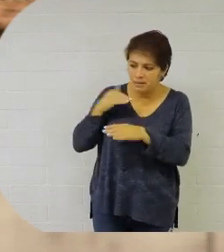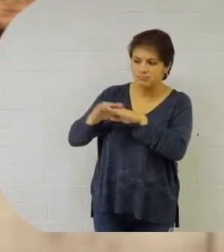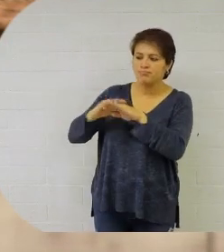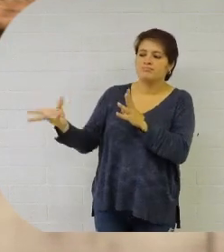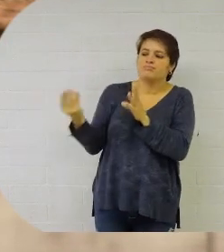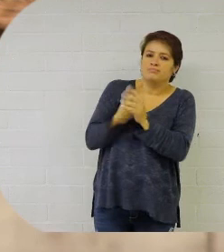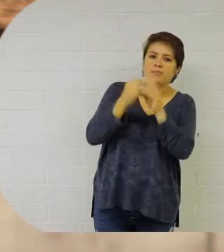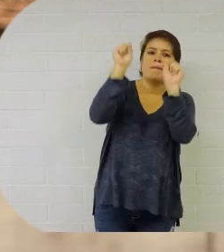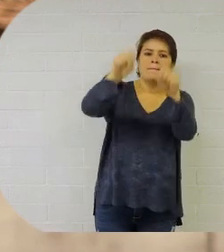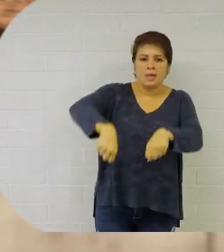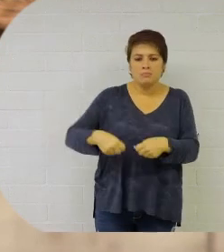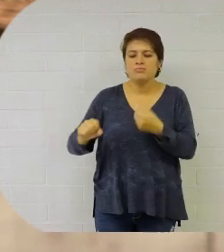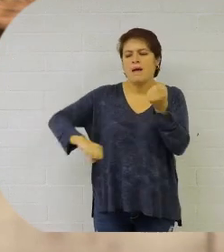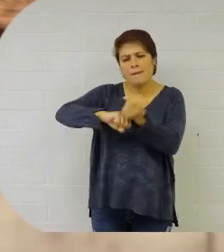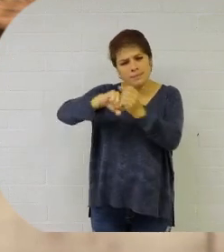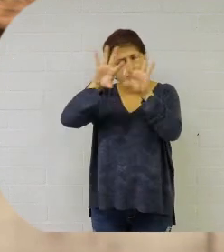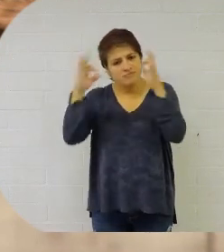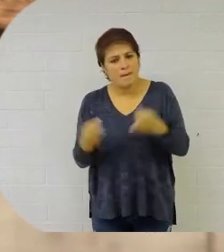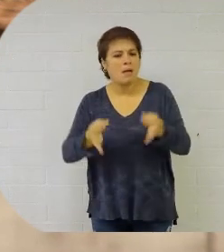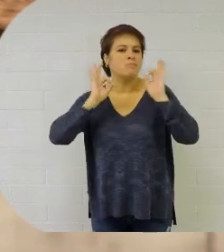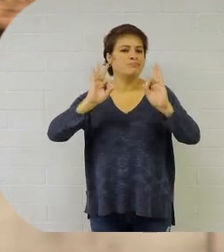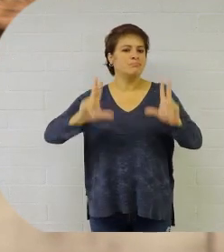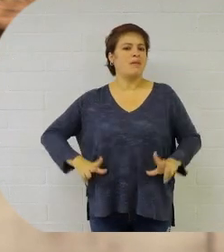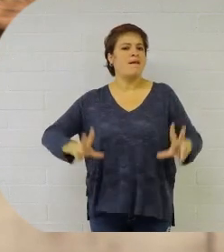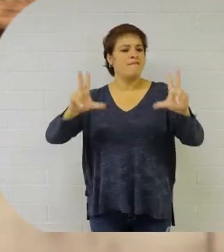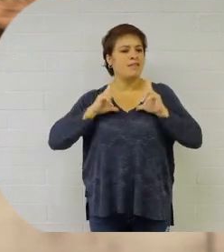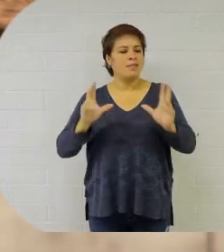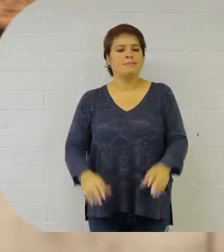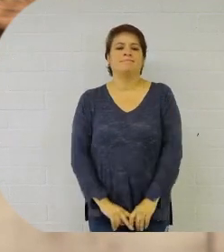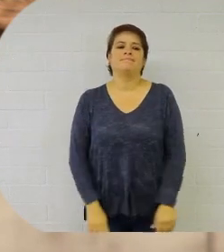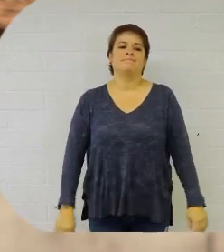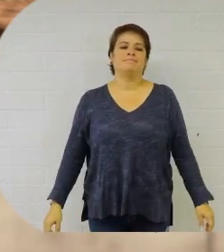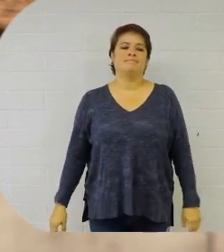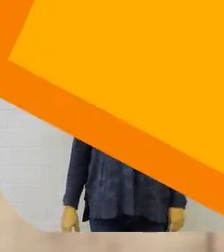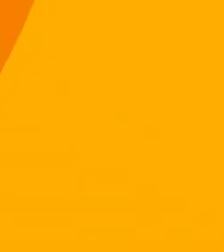que de esta manera podamos contribuir a su hogar, a la calidad de vida.